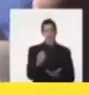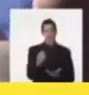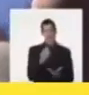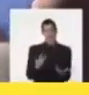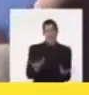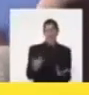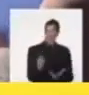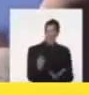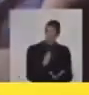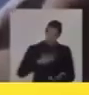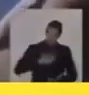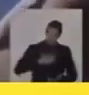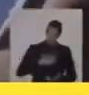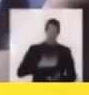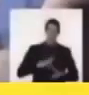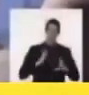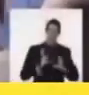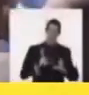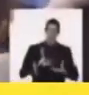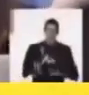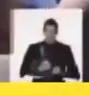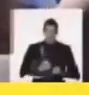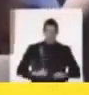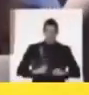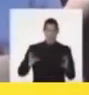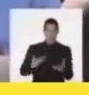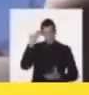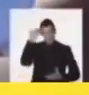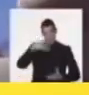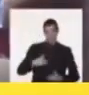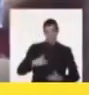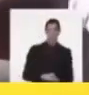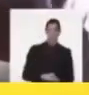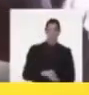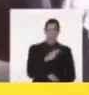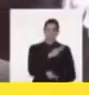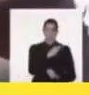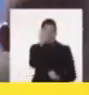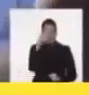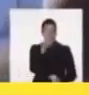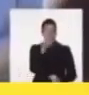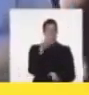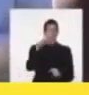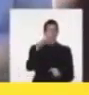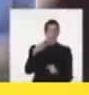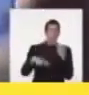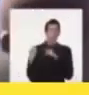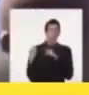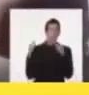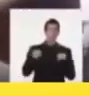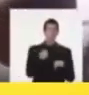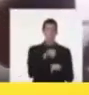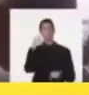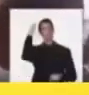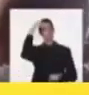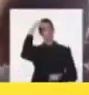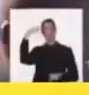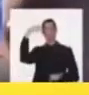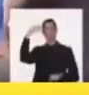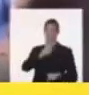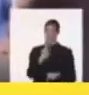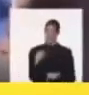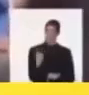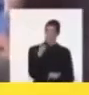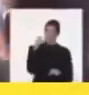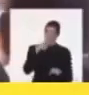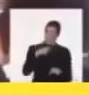Cuba, ¿por qué no aprovechan estas cosas? Los opositores dentro de Cuba, ¿por qué